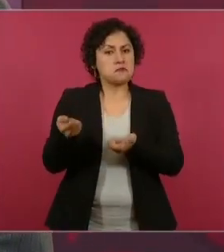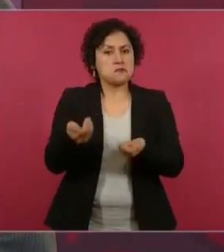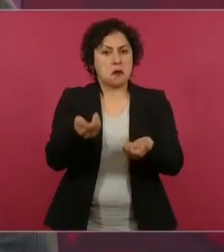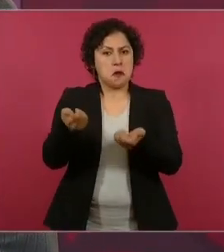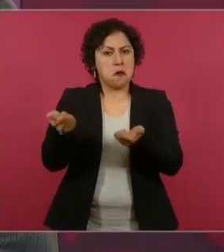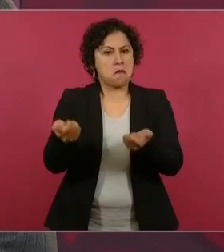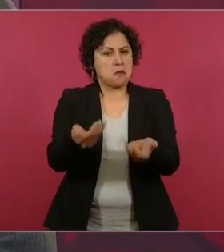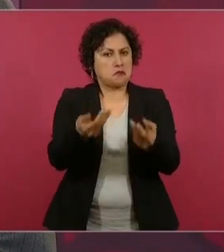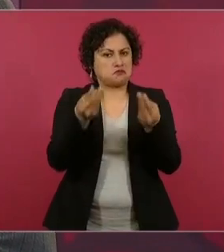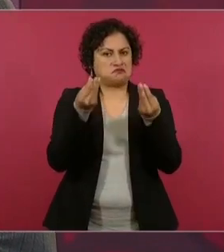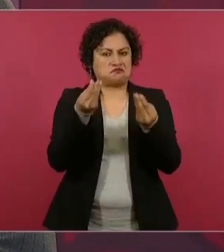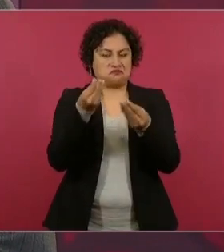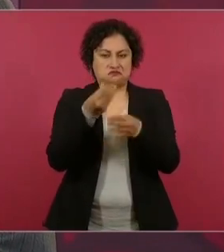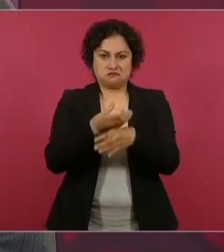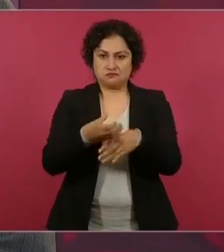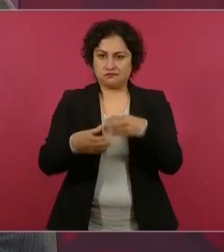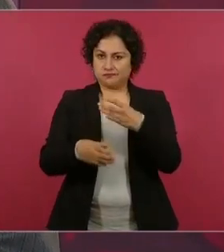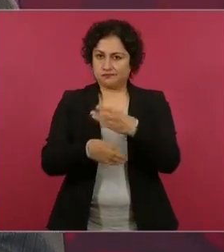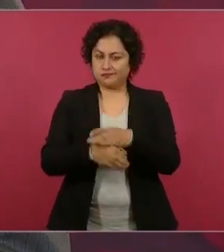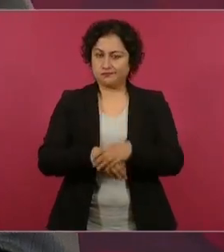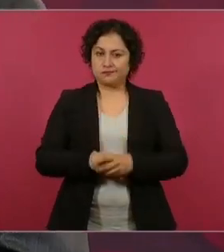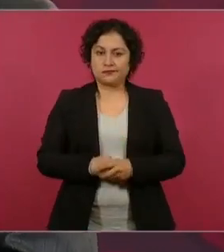bastante